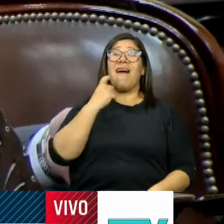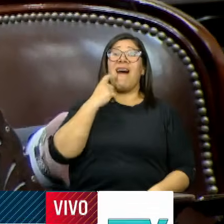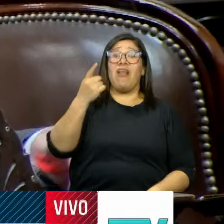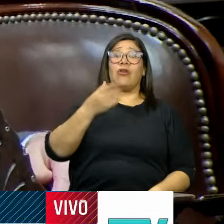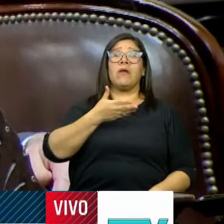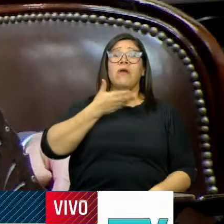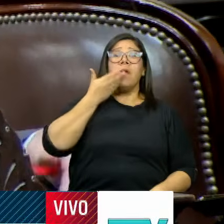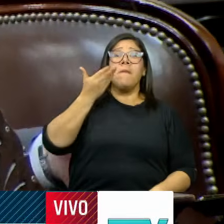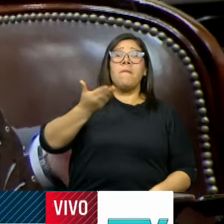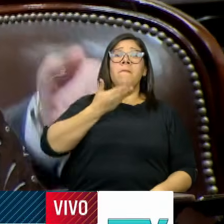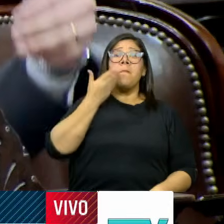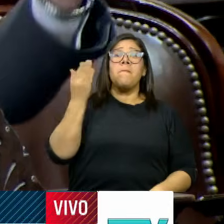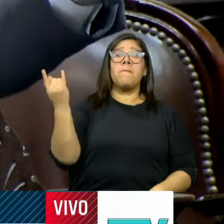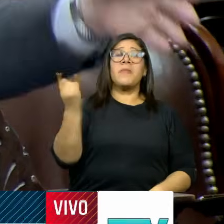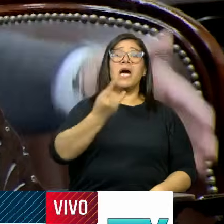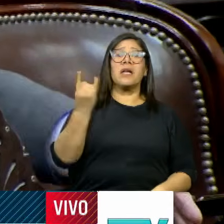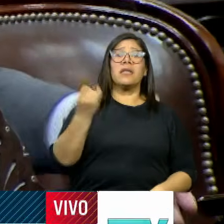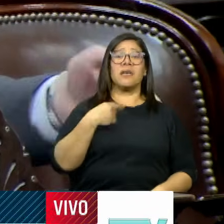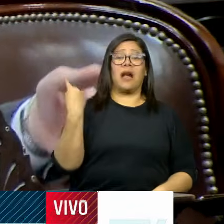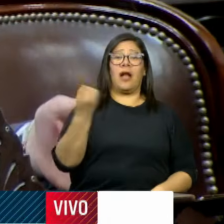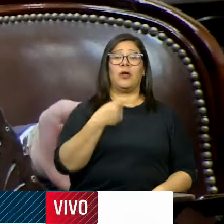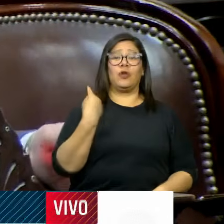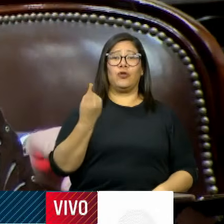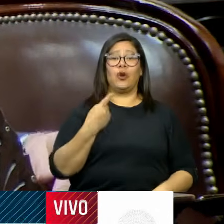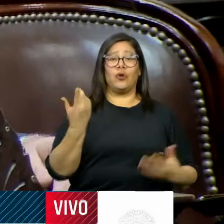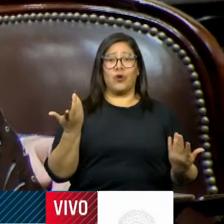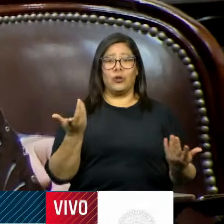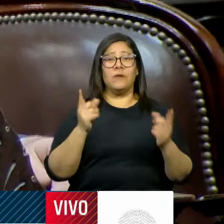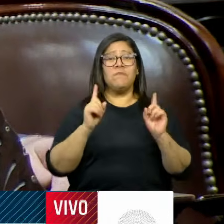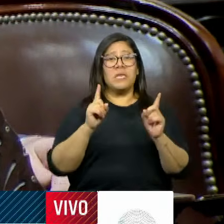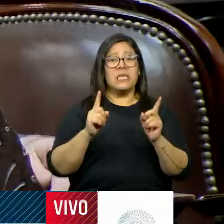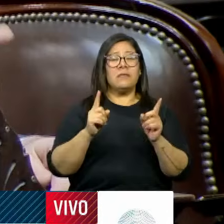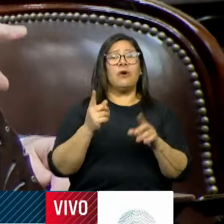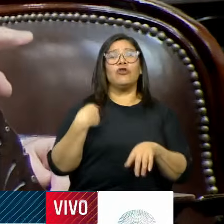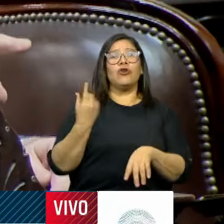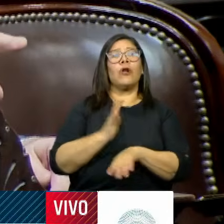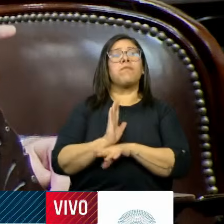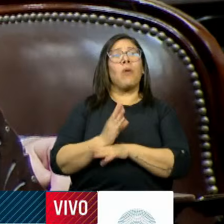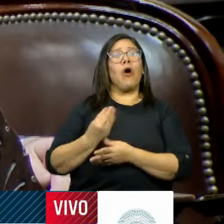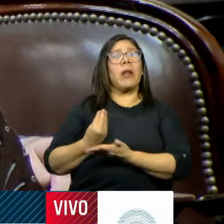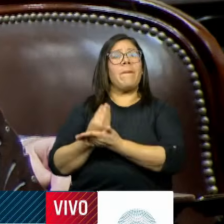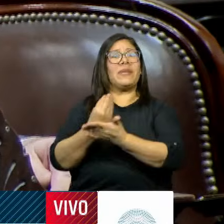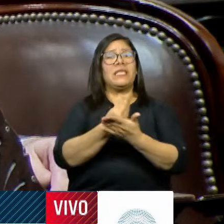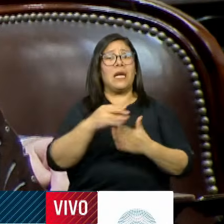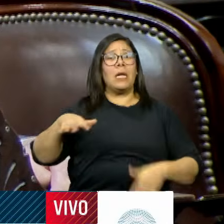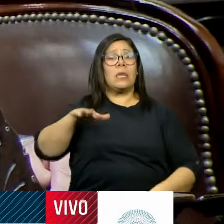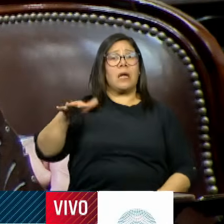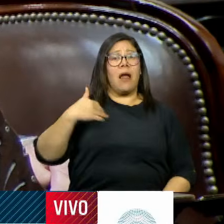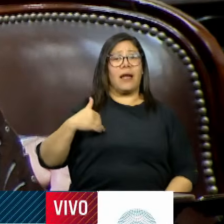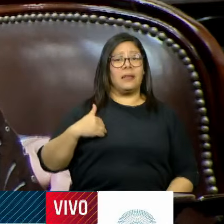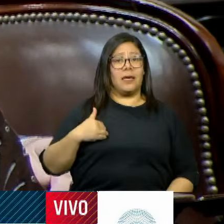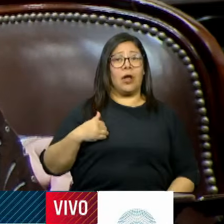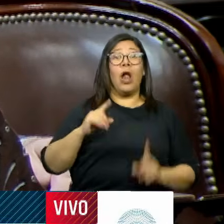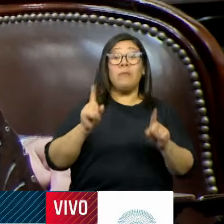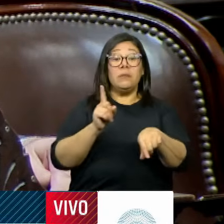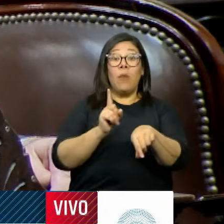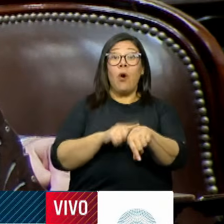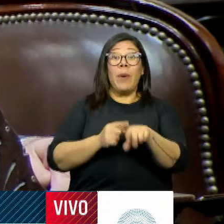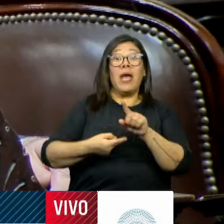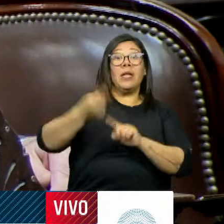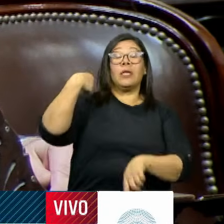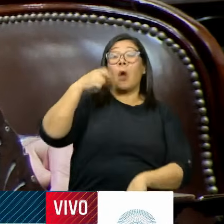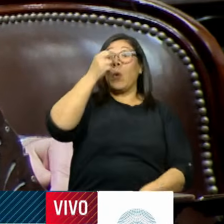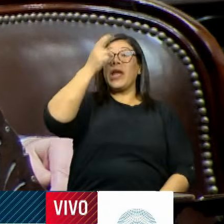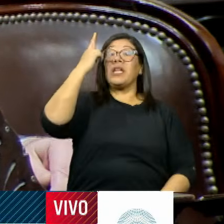esta oportunidad de interpretar la representación de ese pueblo, pero en ese mismo estrado se nos dijo que no había